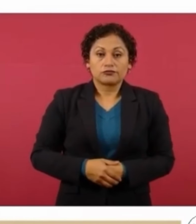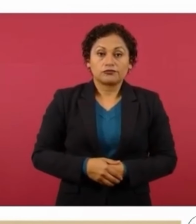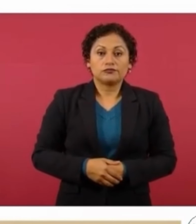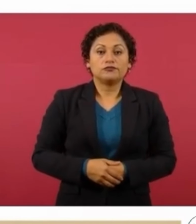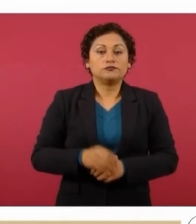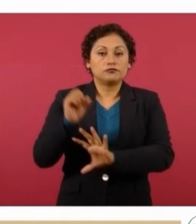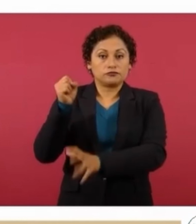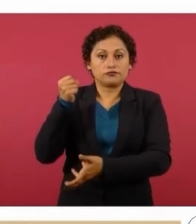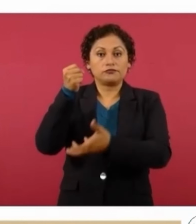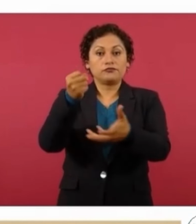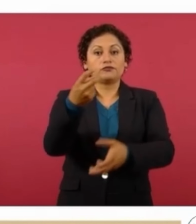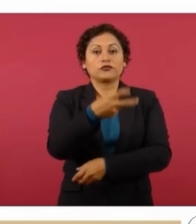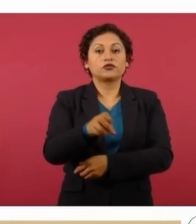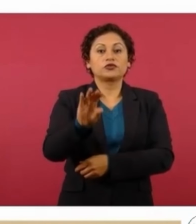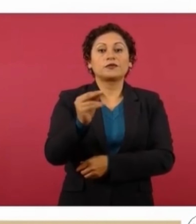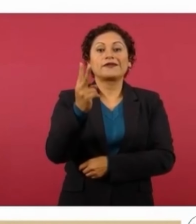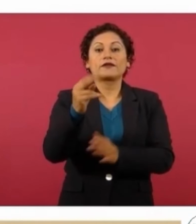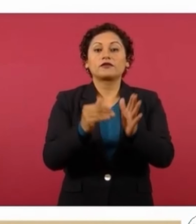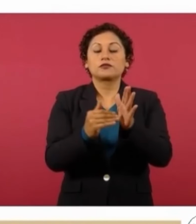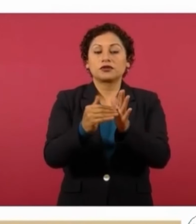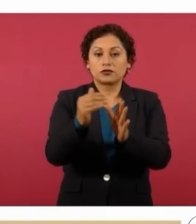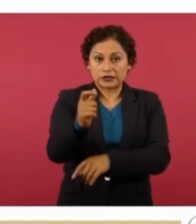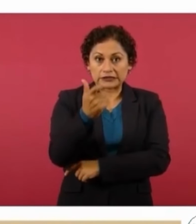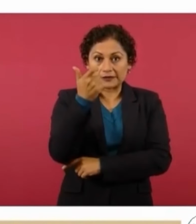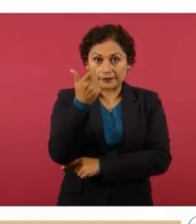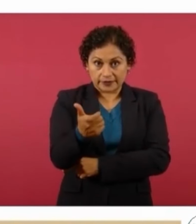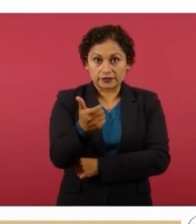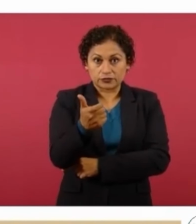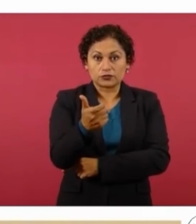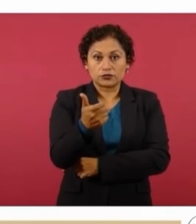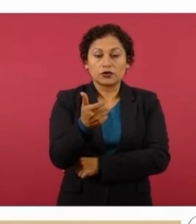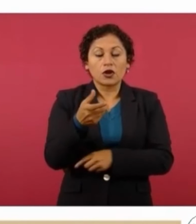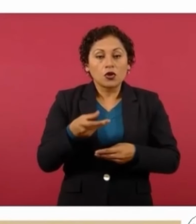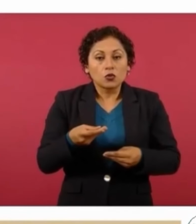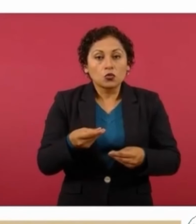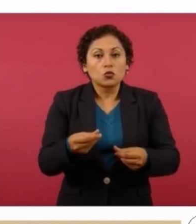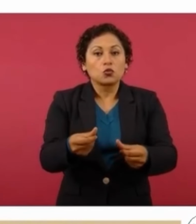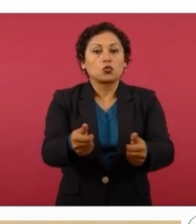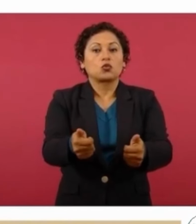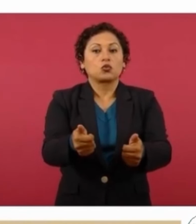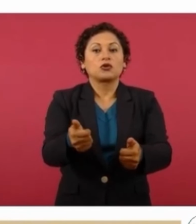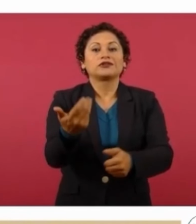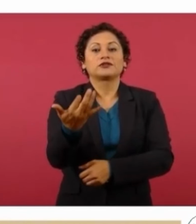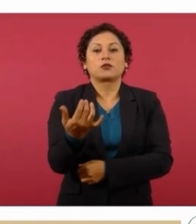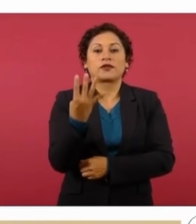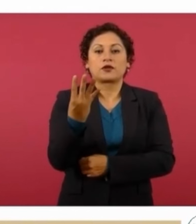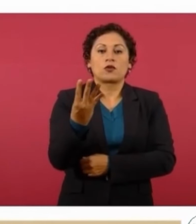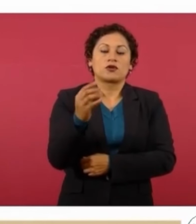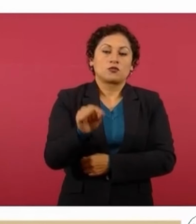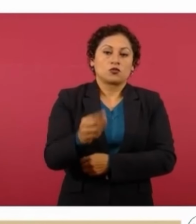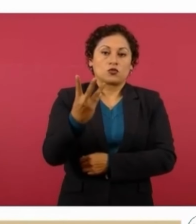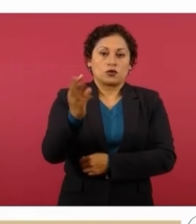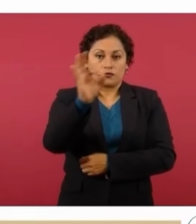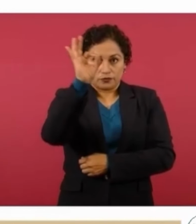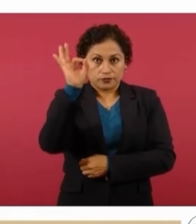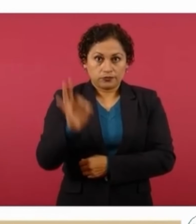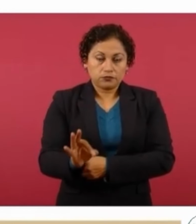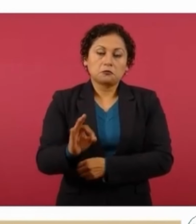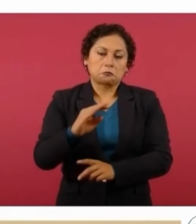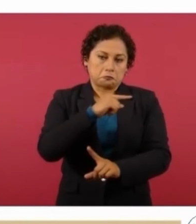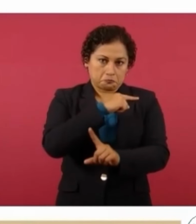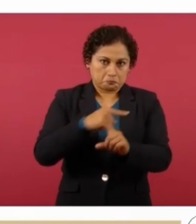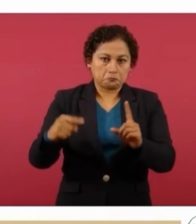inversión de 292 millones de pesos con un avance del ejercicio de 54.4%, es decir, vamos a la